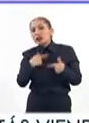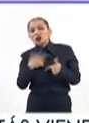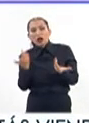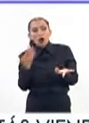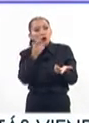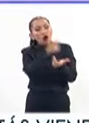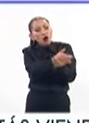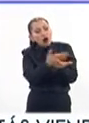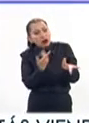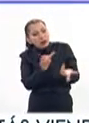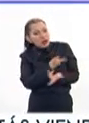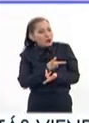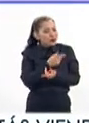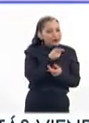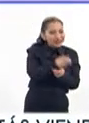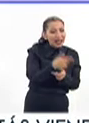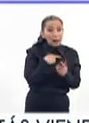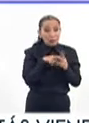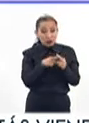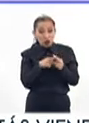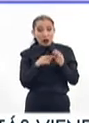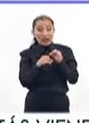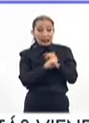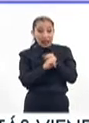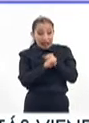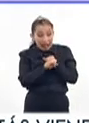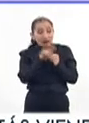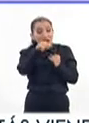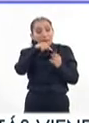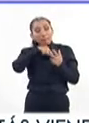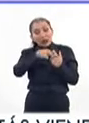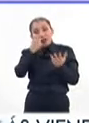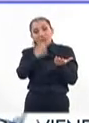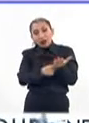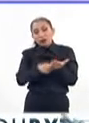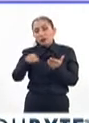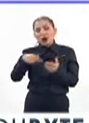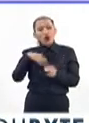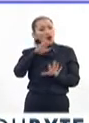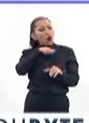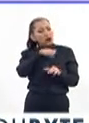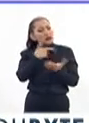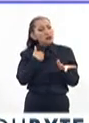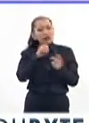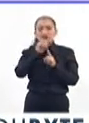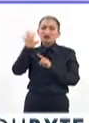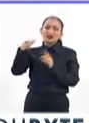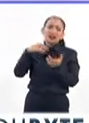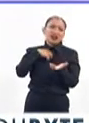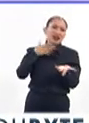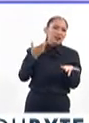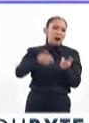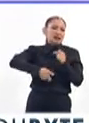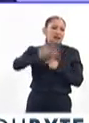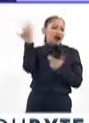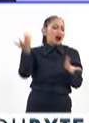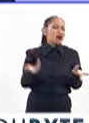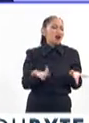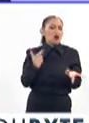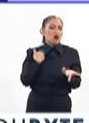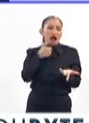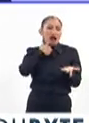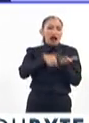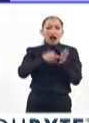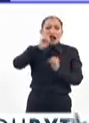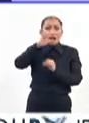gente se acercó al personaje, porque nació en web, vive en web, pero también de repente me dicen, oye, es que el envío pues me va a salir más caro, el envío